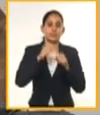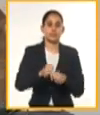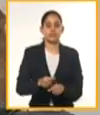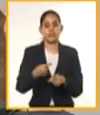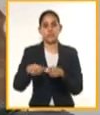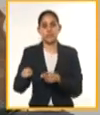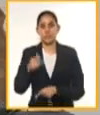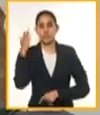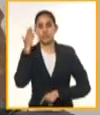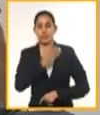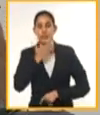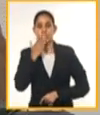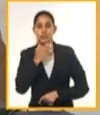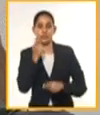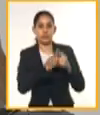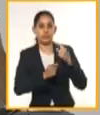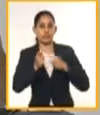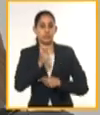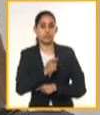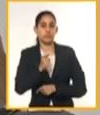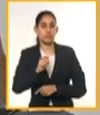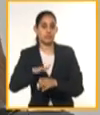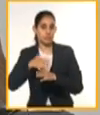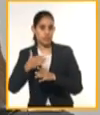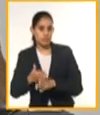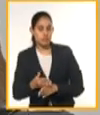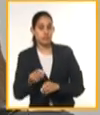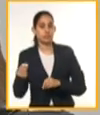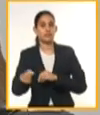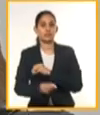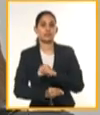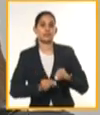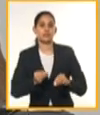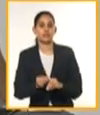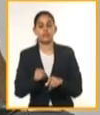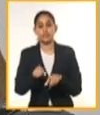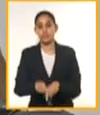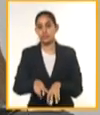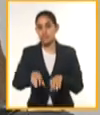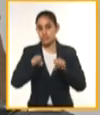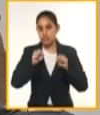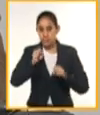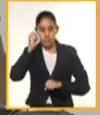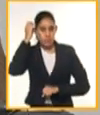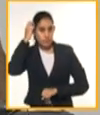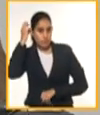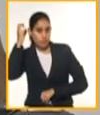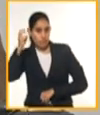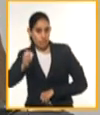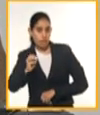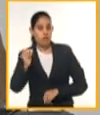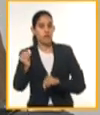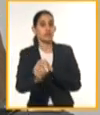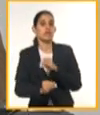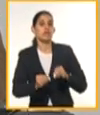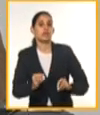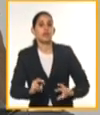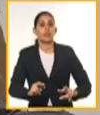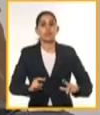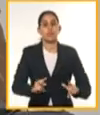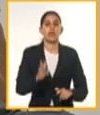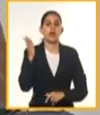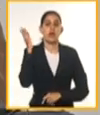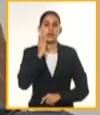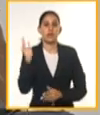protagonista principal. Y una vez que se hace ese golpe de Estado, se instauran, se ponen en el poder a